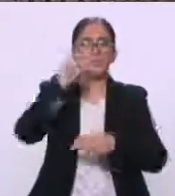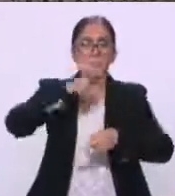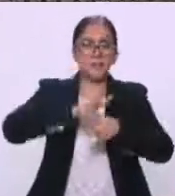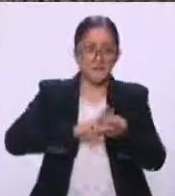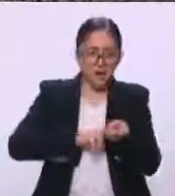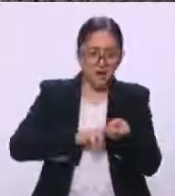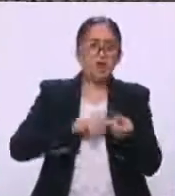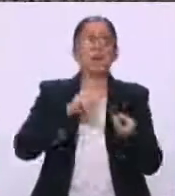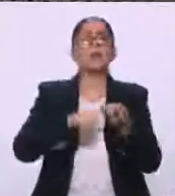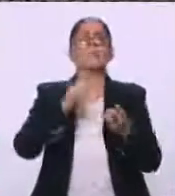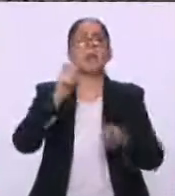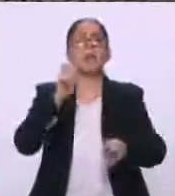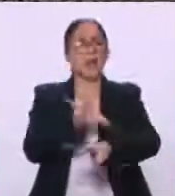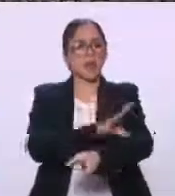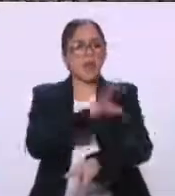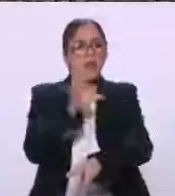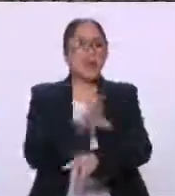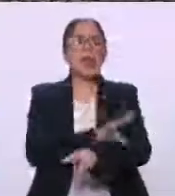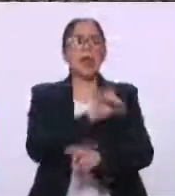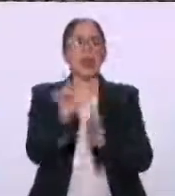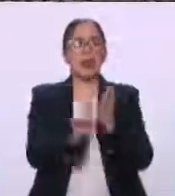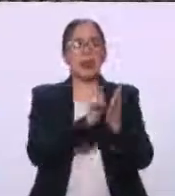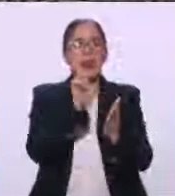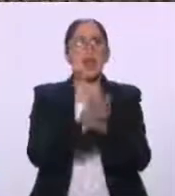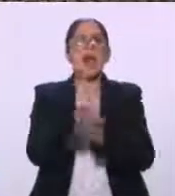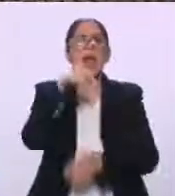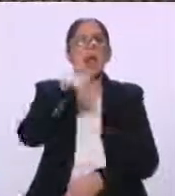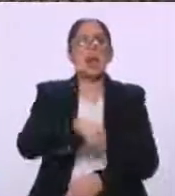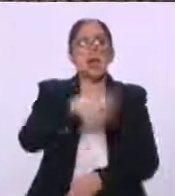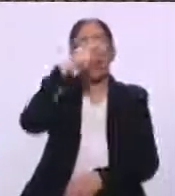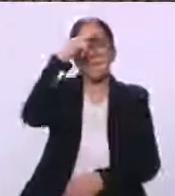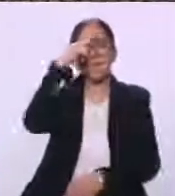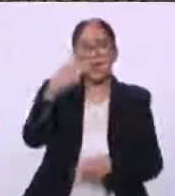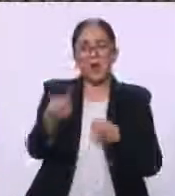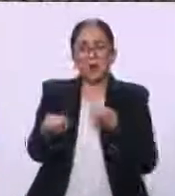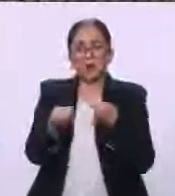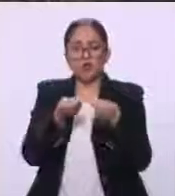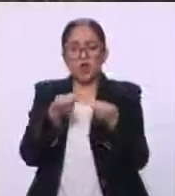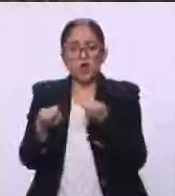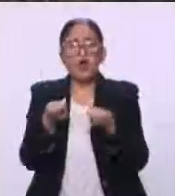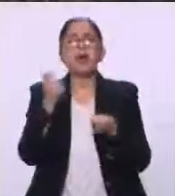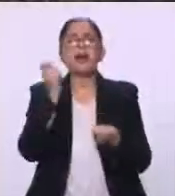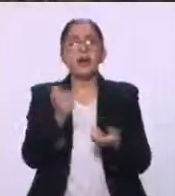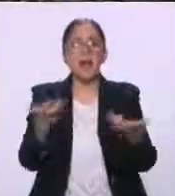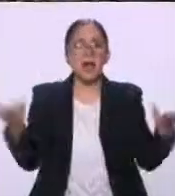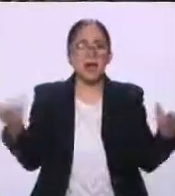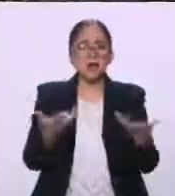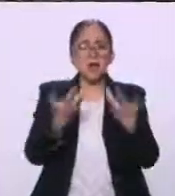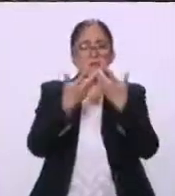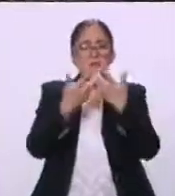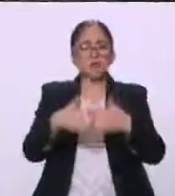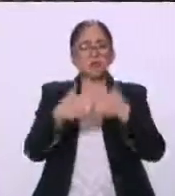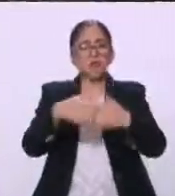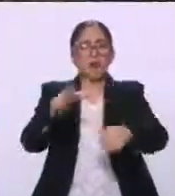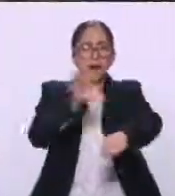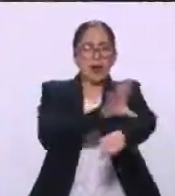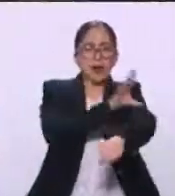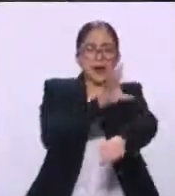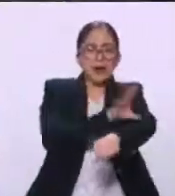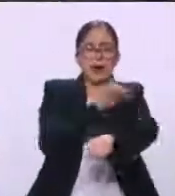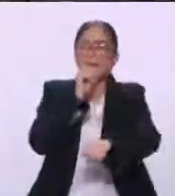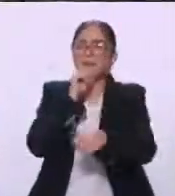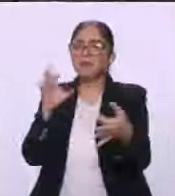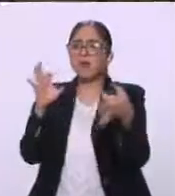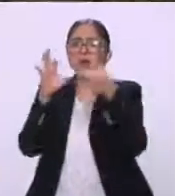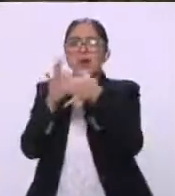energética soberana, que quede bajo control de la nación la producción de energía con energías limpias y